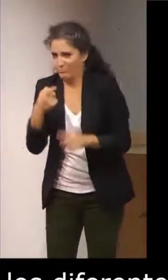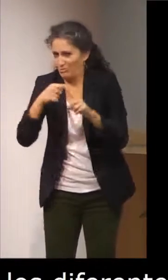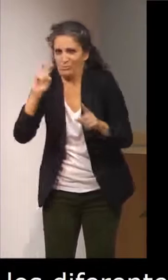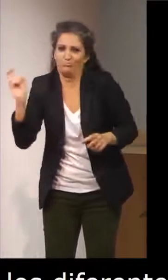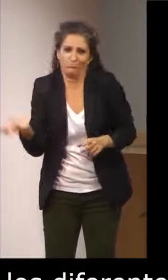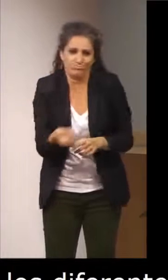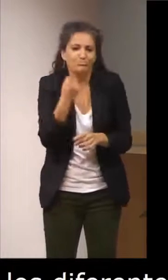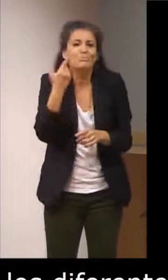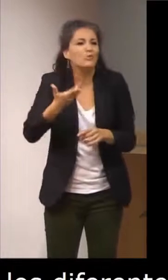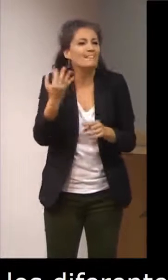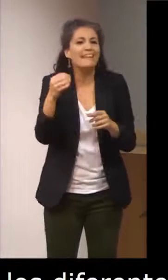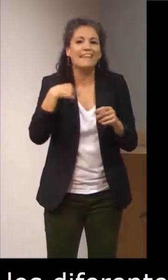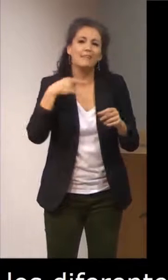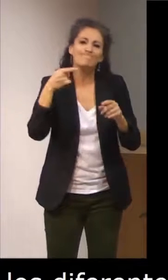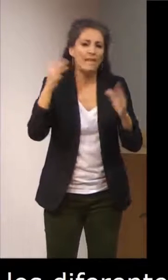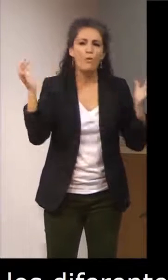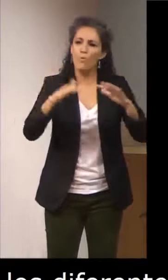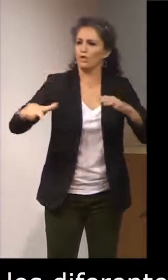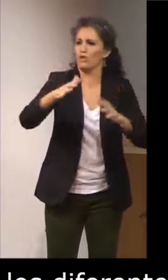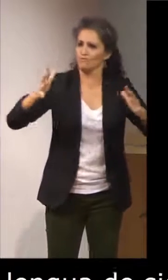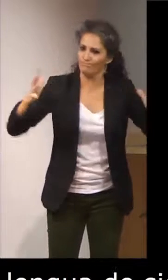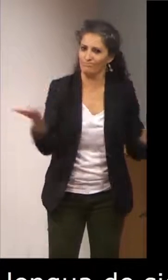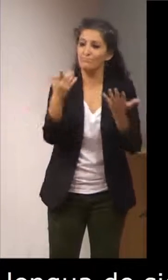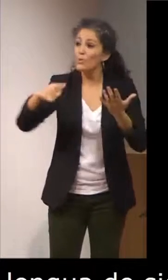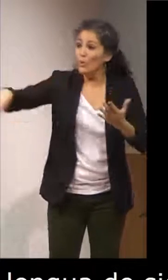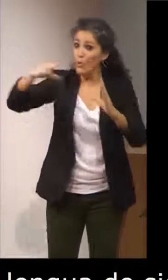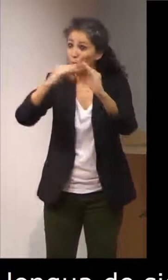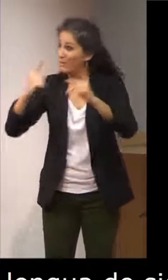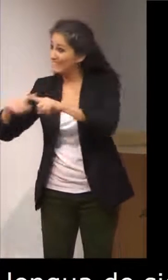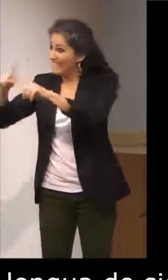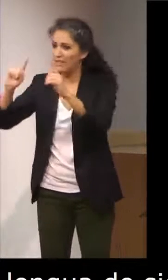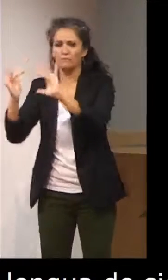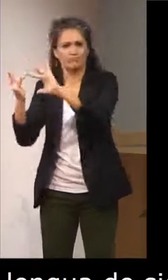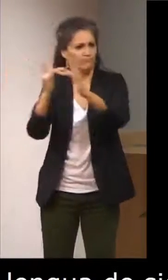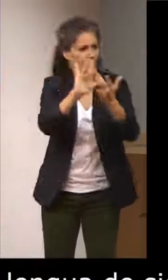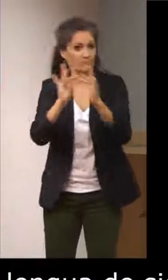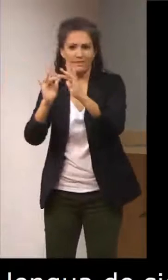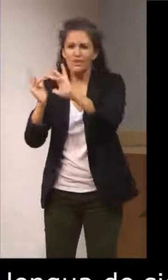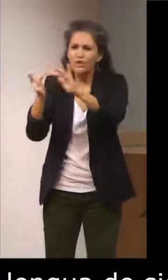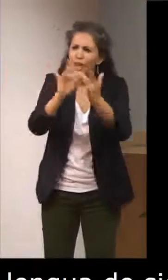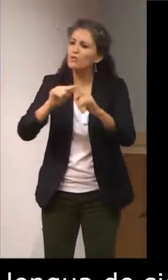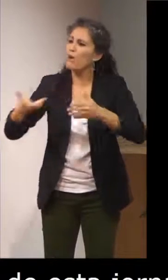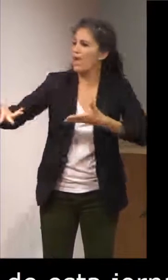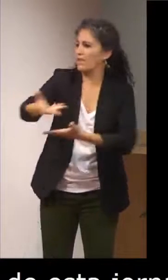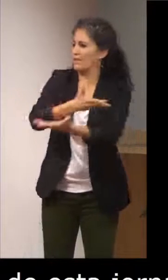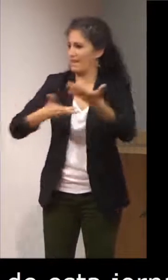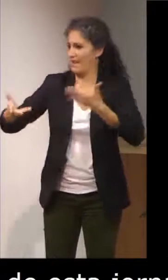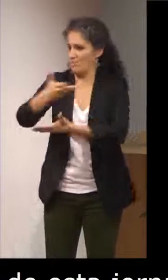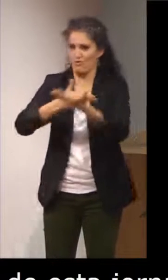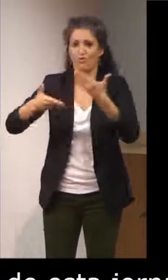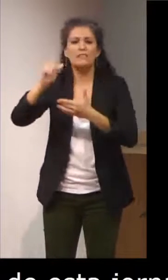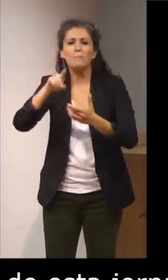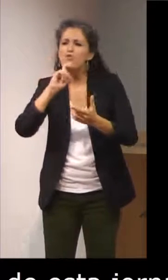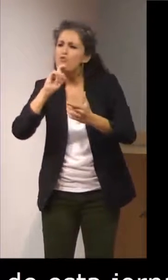El objetivo de esta jornada son varios. Como decía, fomentar el encuentro, el intercambio, la interacción